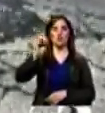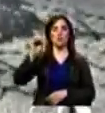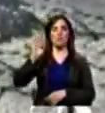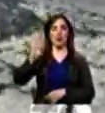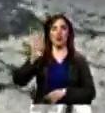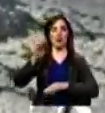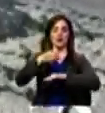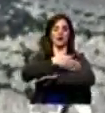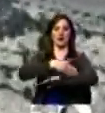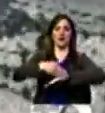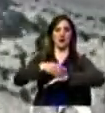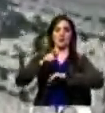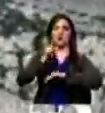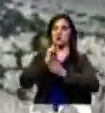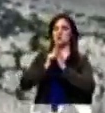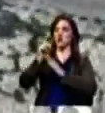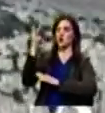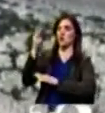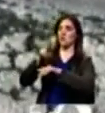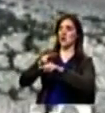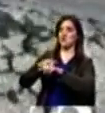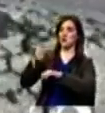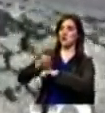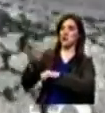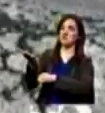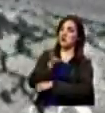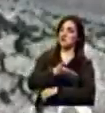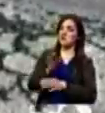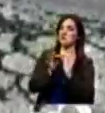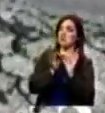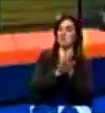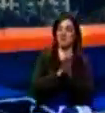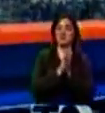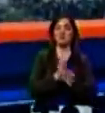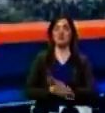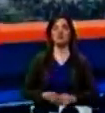denunciante, ha reportado el problema a las autoridades en dos ocasiones sin recibir respuesta.